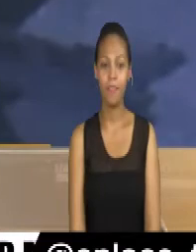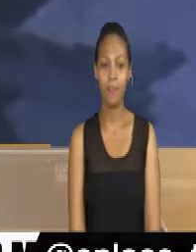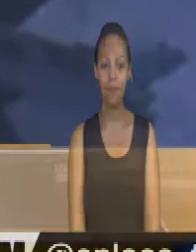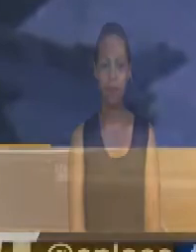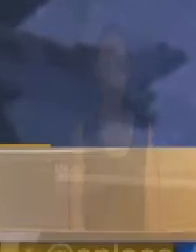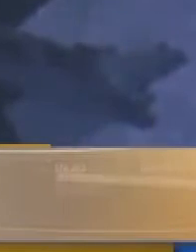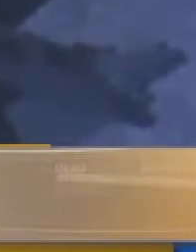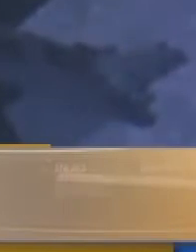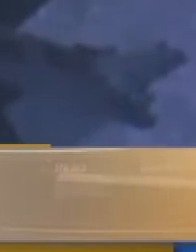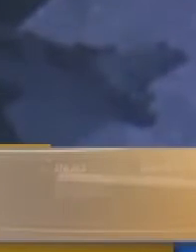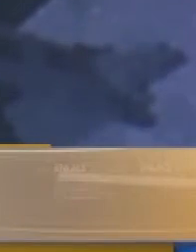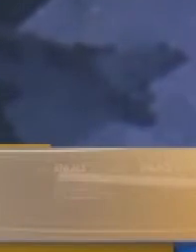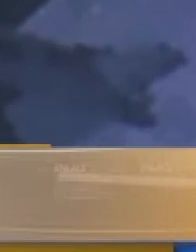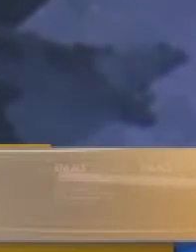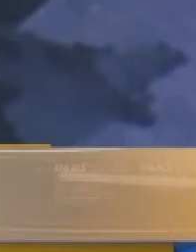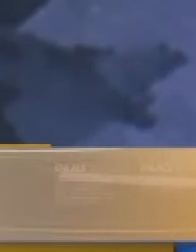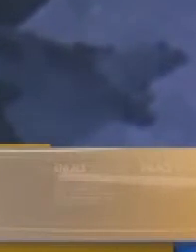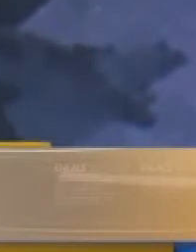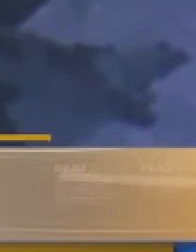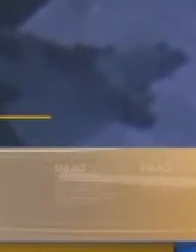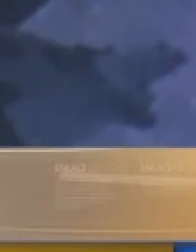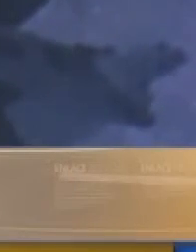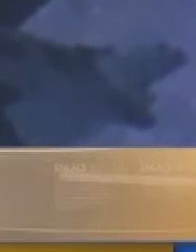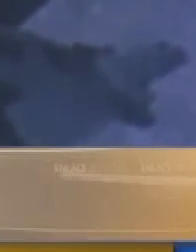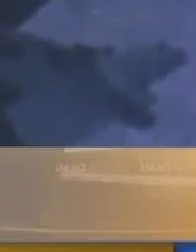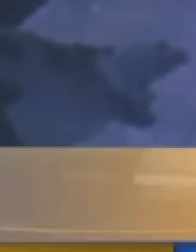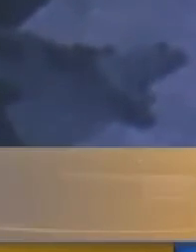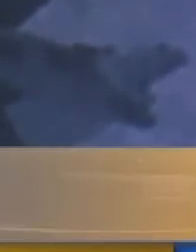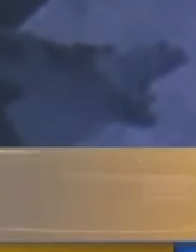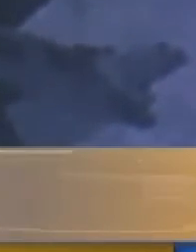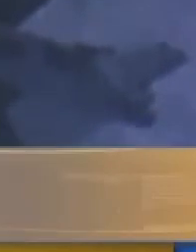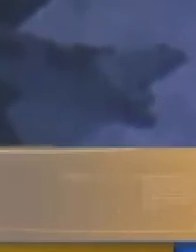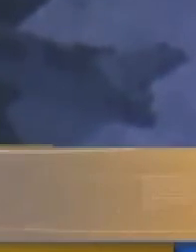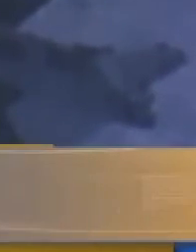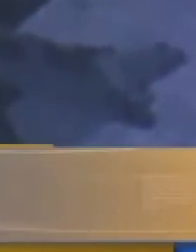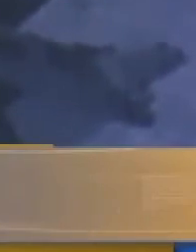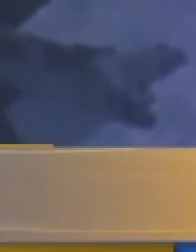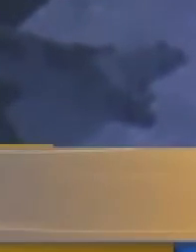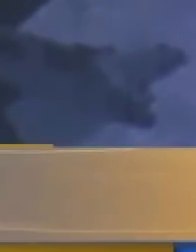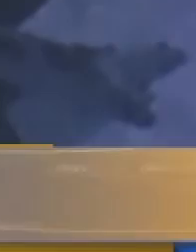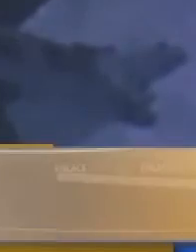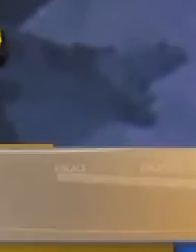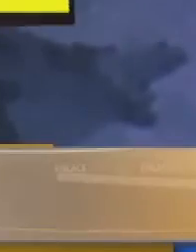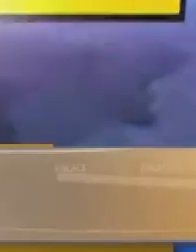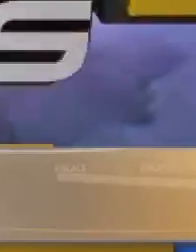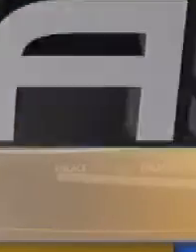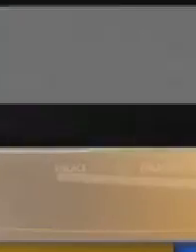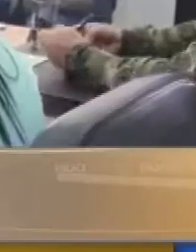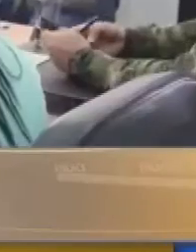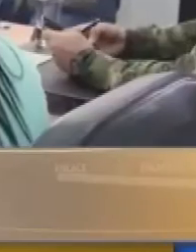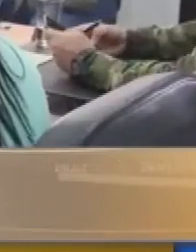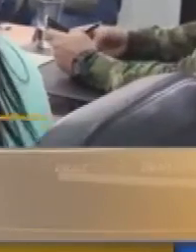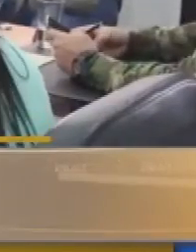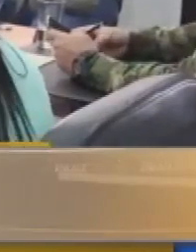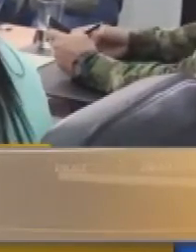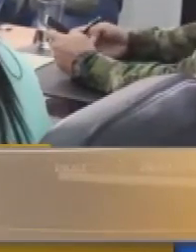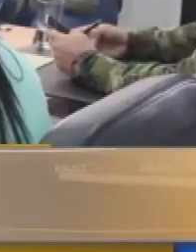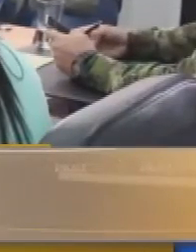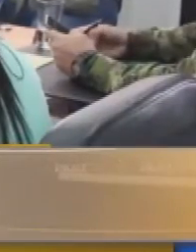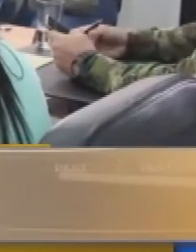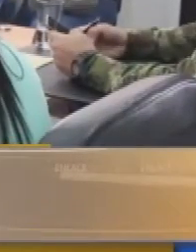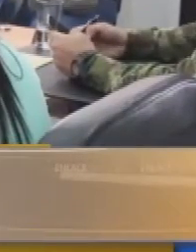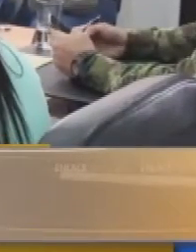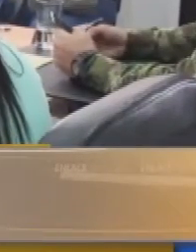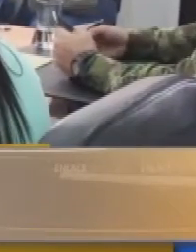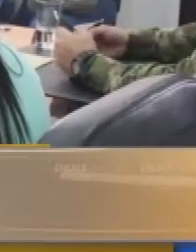Este sujeto que quedó grabado en cámara de seguridad entró a robar a una empresa de asesoría contable ubicada en el barrio La Floresta Baja. Autoridades locales realizaron